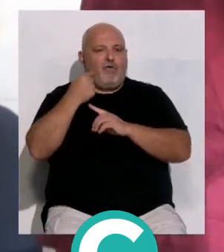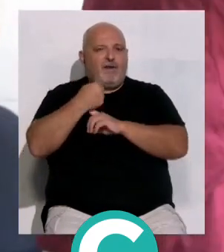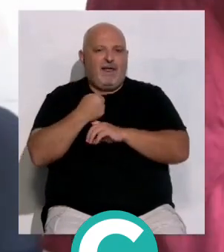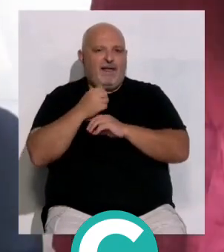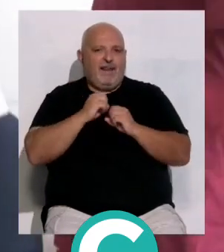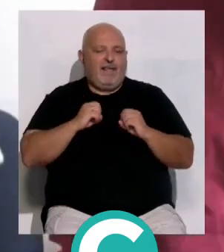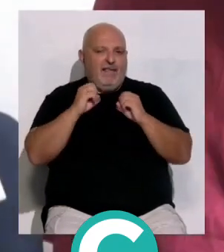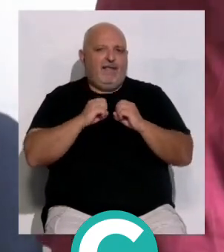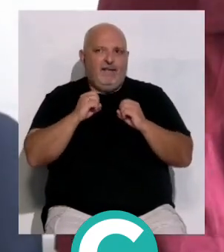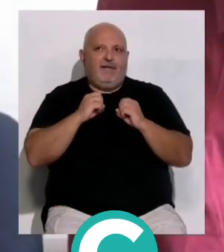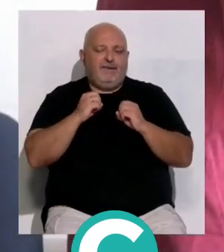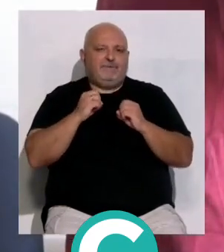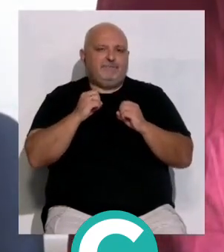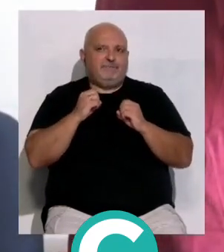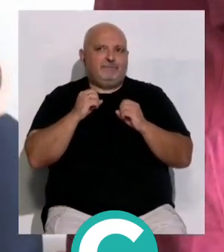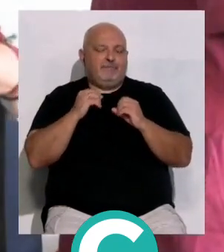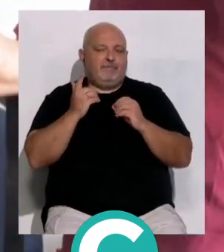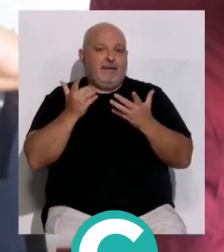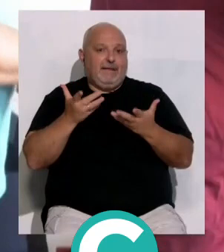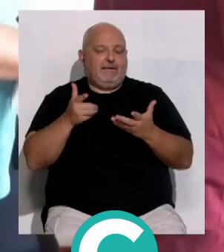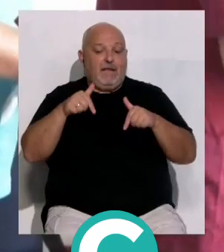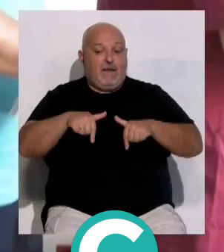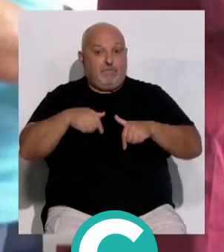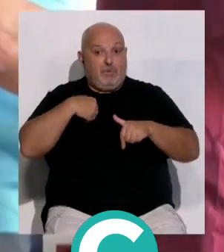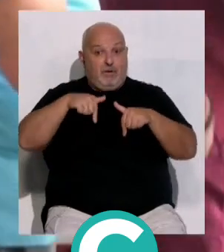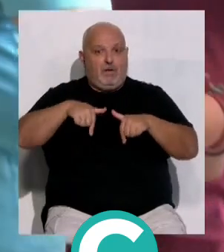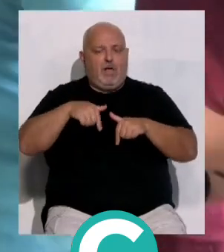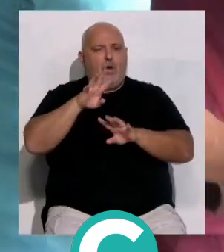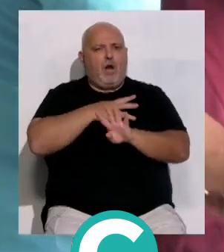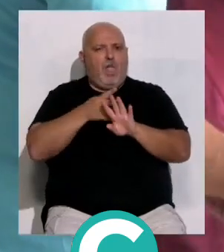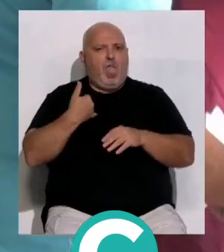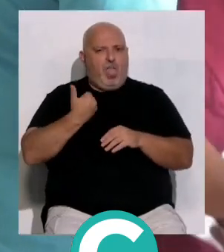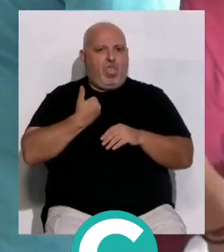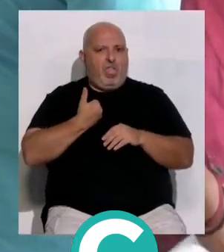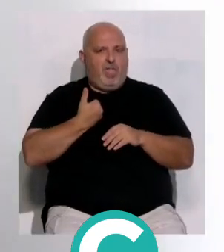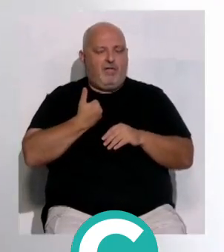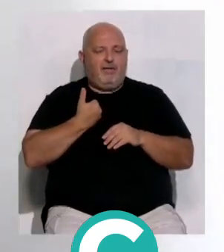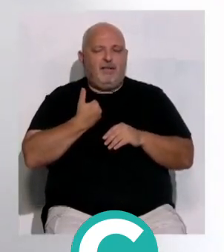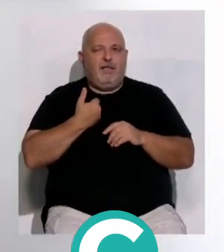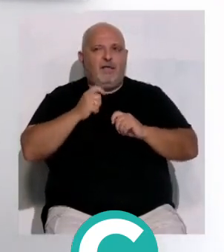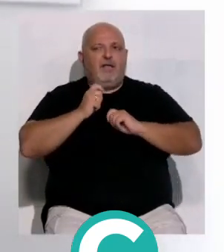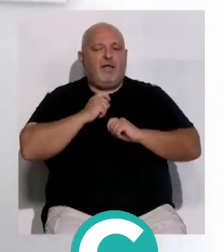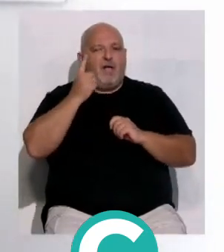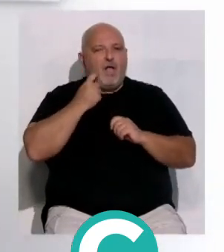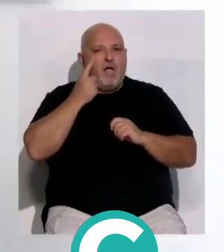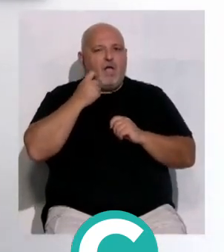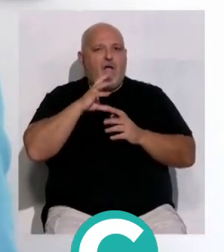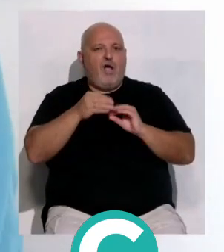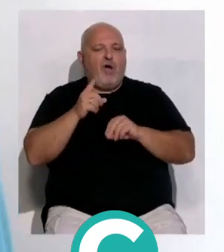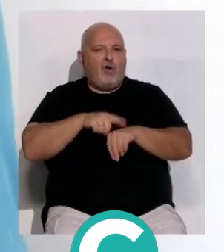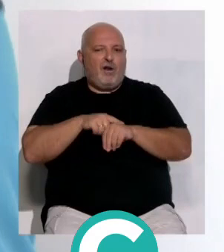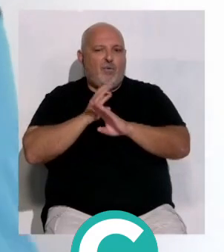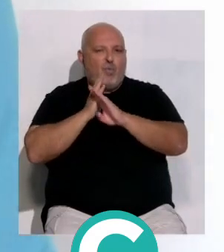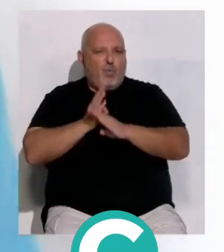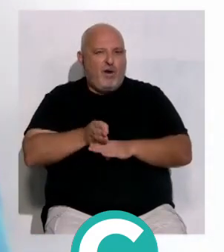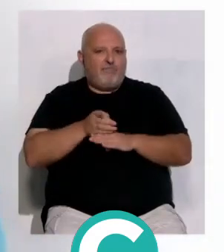a hacer un ejercicio que tienes que hacer. Y aquí, pues bueno, tienes tu horario, te habitúas a esa hora y ya